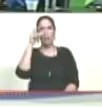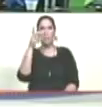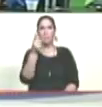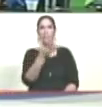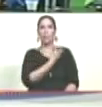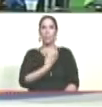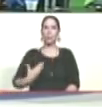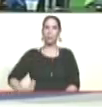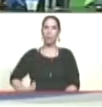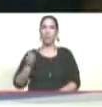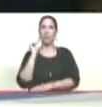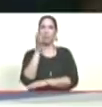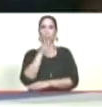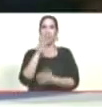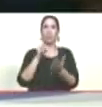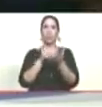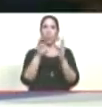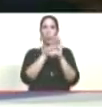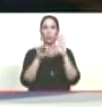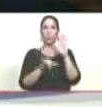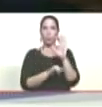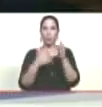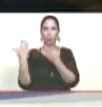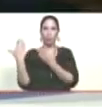Asamblea Nacional Constituyente,